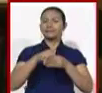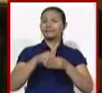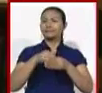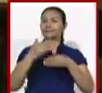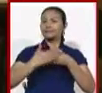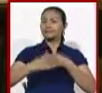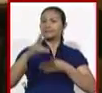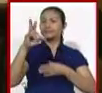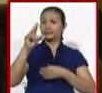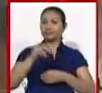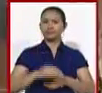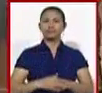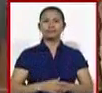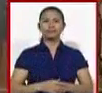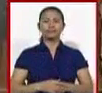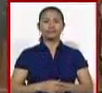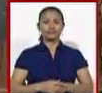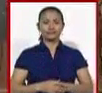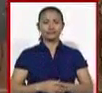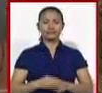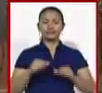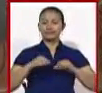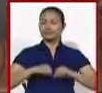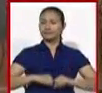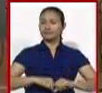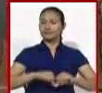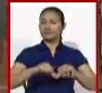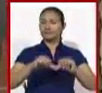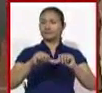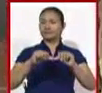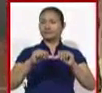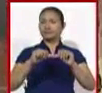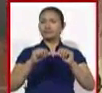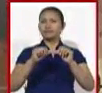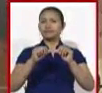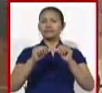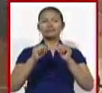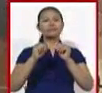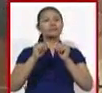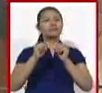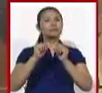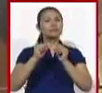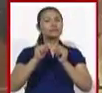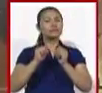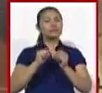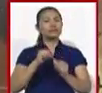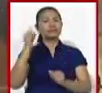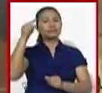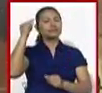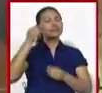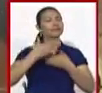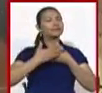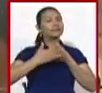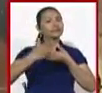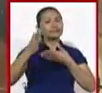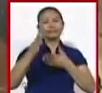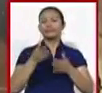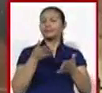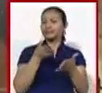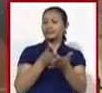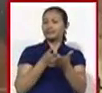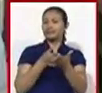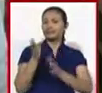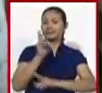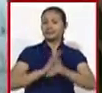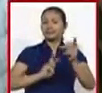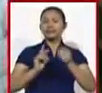indefinida y no a la continuidad indefinida de los gobernantes que pretenden alegar un derecho en contra